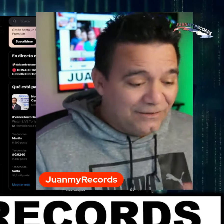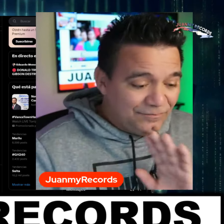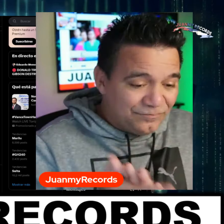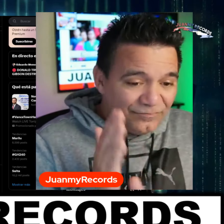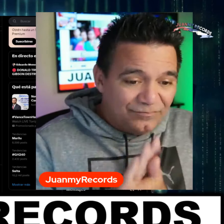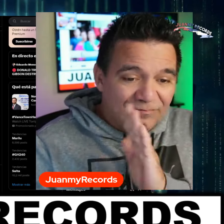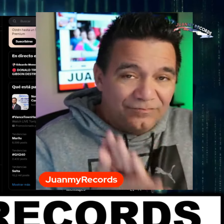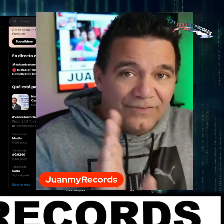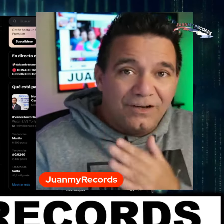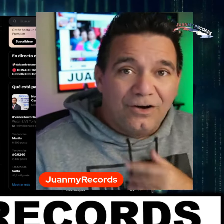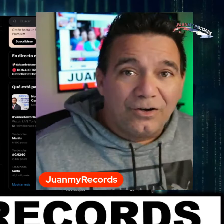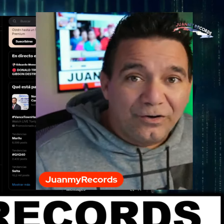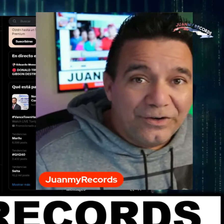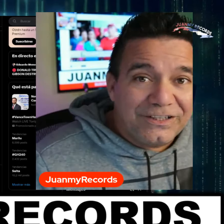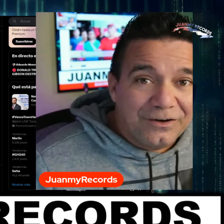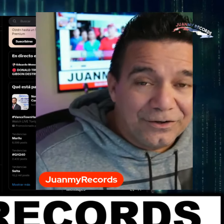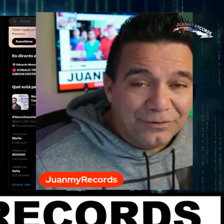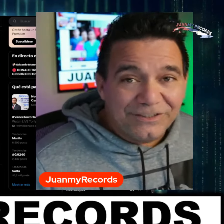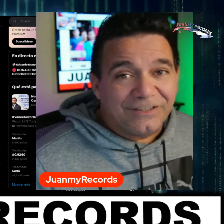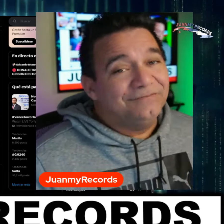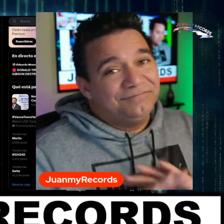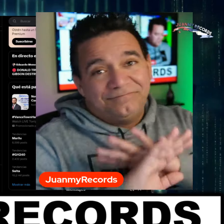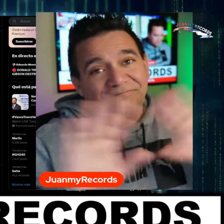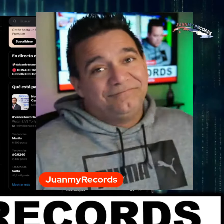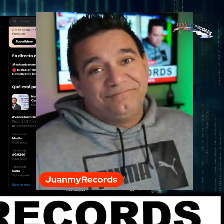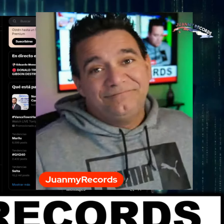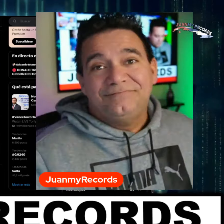mira, jorobita, jorobita.